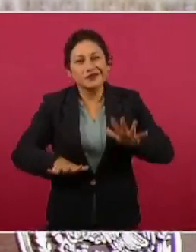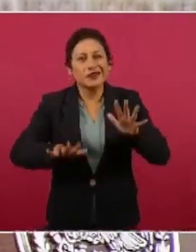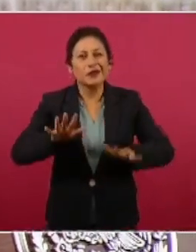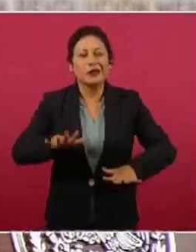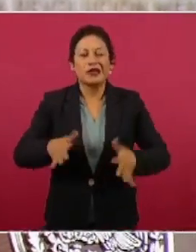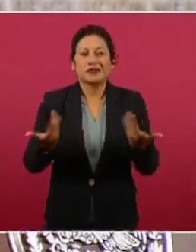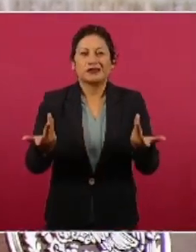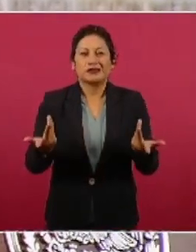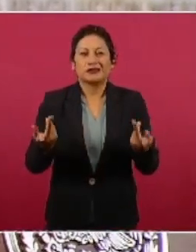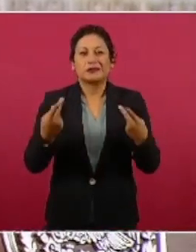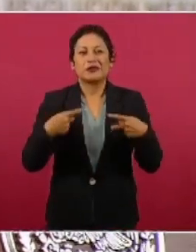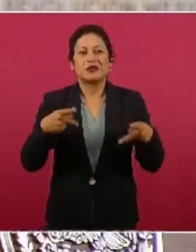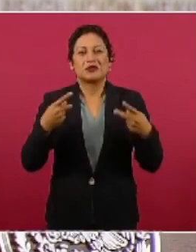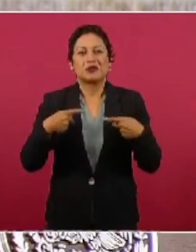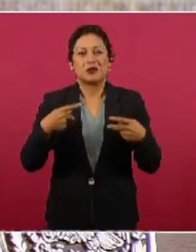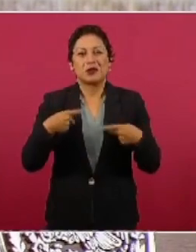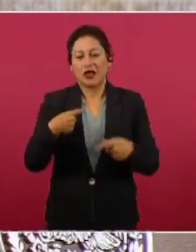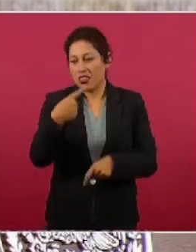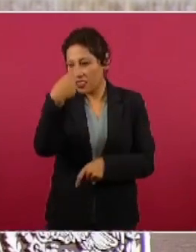opta por el fanatismo.